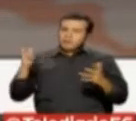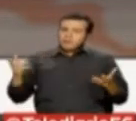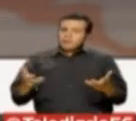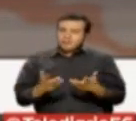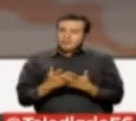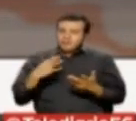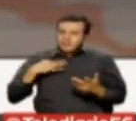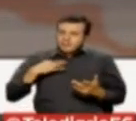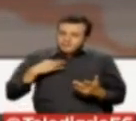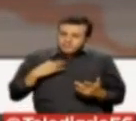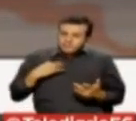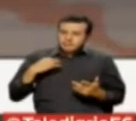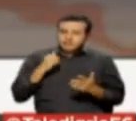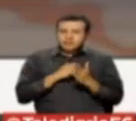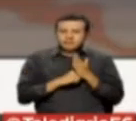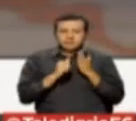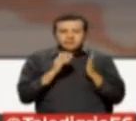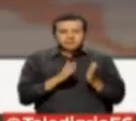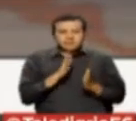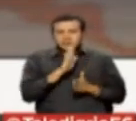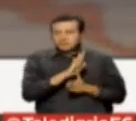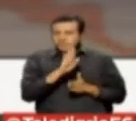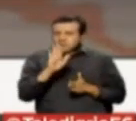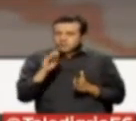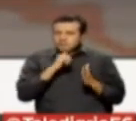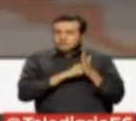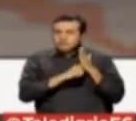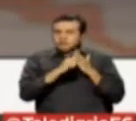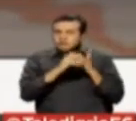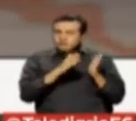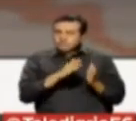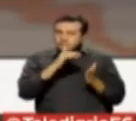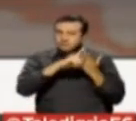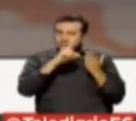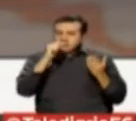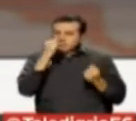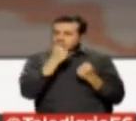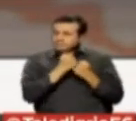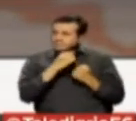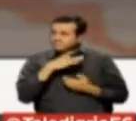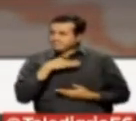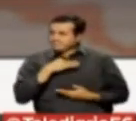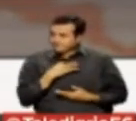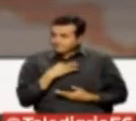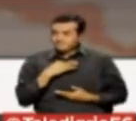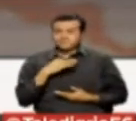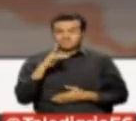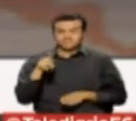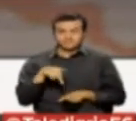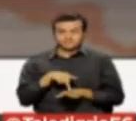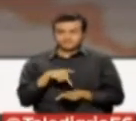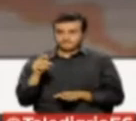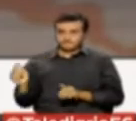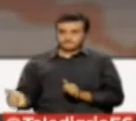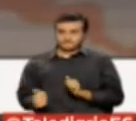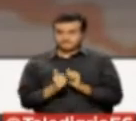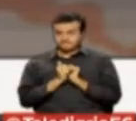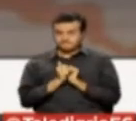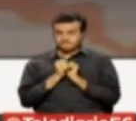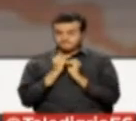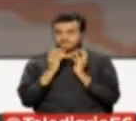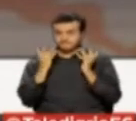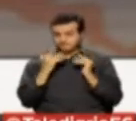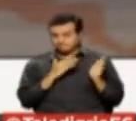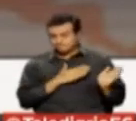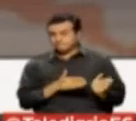las voluntades de varios ministerios incluyendo el ministerio de finanzas haría la luna la experta que nos acompaña